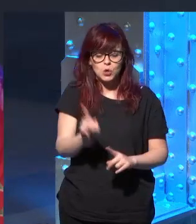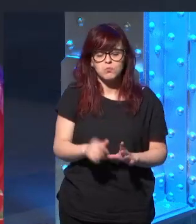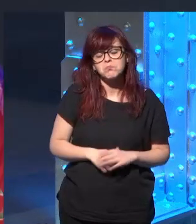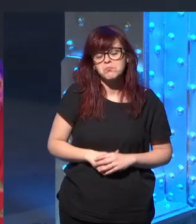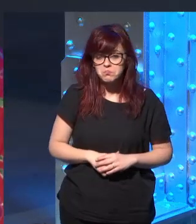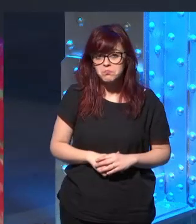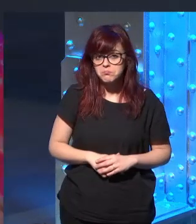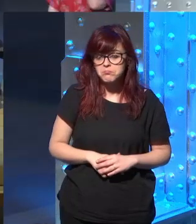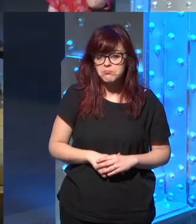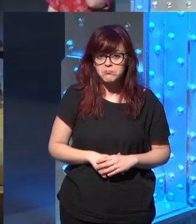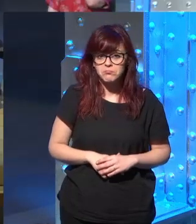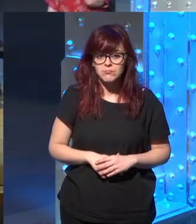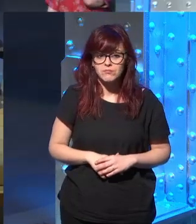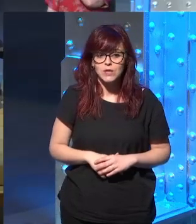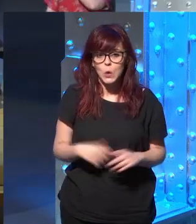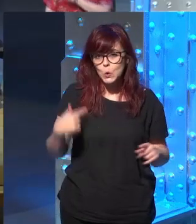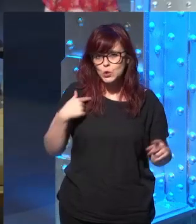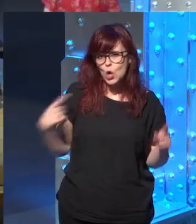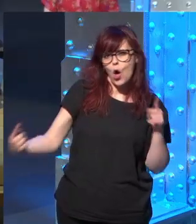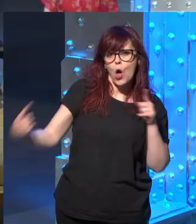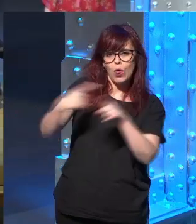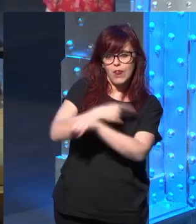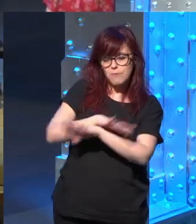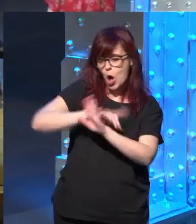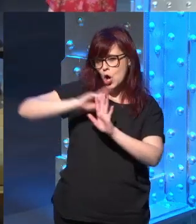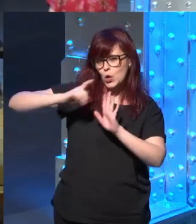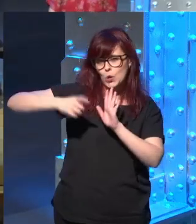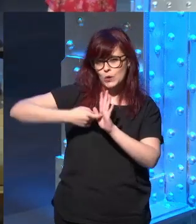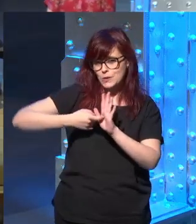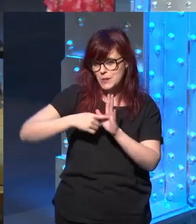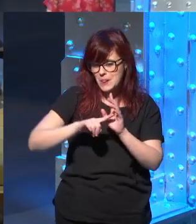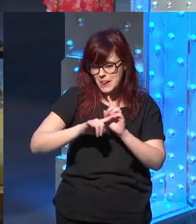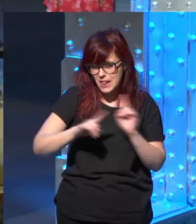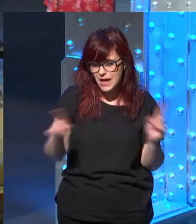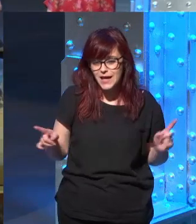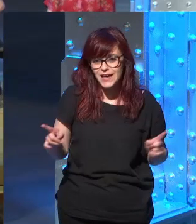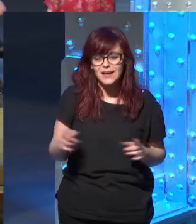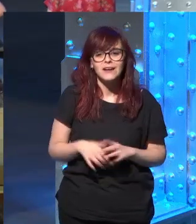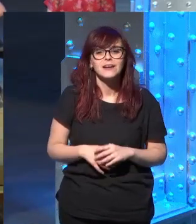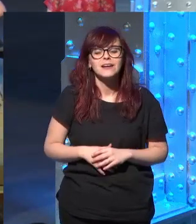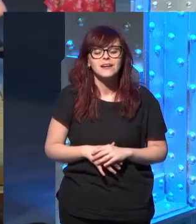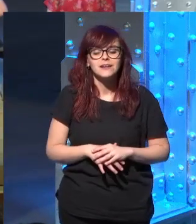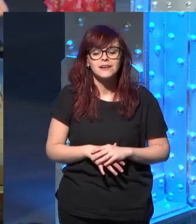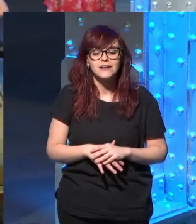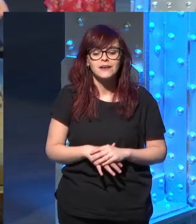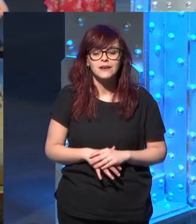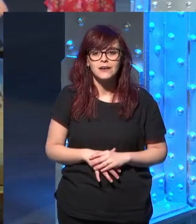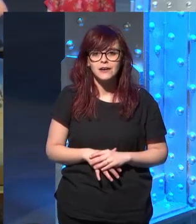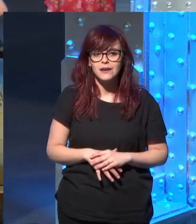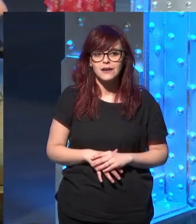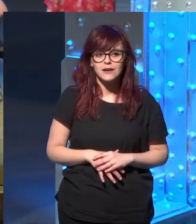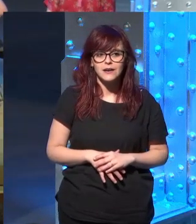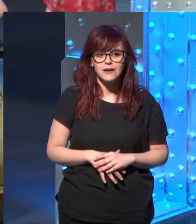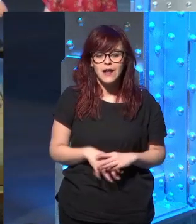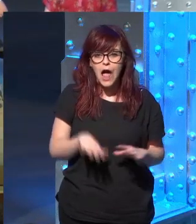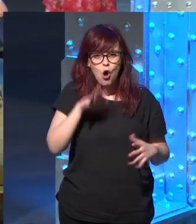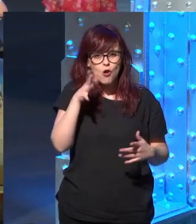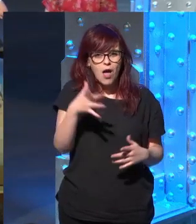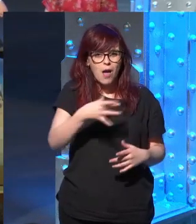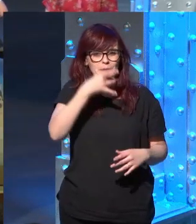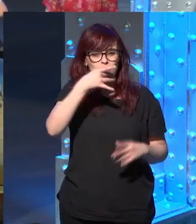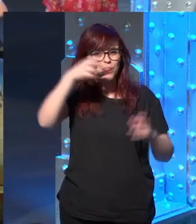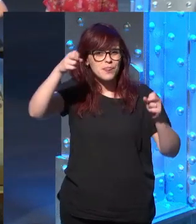contraria. Yo también. Así me gusta. Yo también estoy absolutamente en desacuerdo. Hemos perdido el pudor. Hemos perdido mucho el pudor. Ahora tenemos